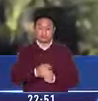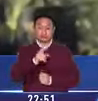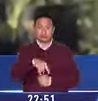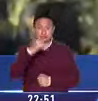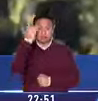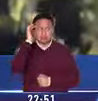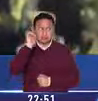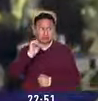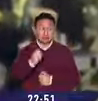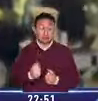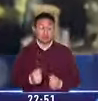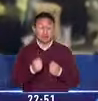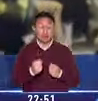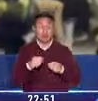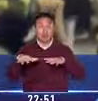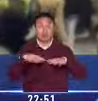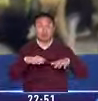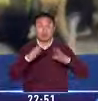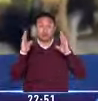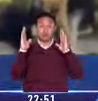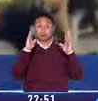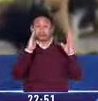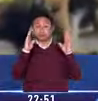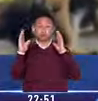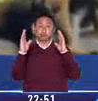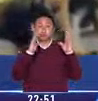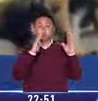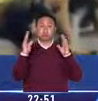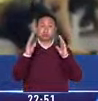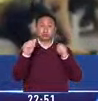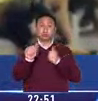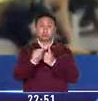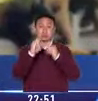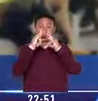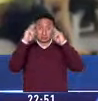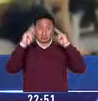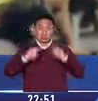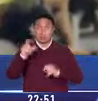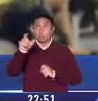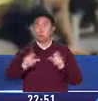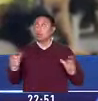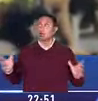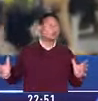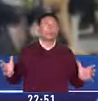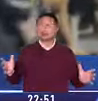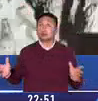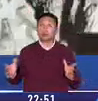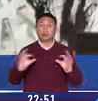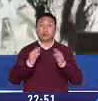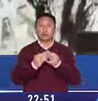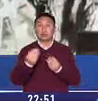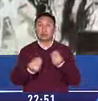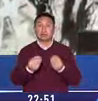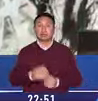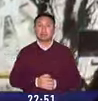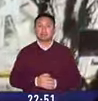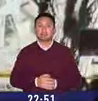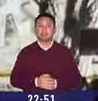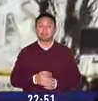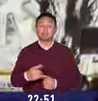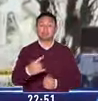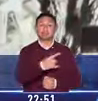Fue un terremoto muy fuerte. Había edificios cerca de las carpas donde estábamos. Entonces la gente quedó aislada de sus familias. Los nuevos